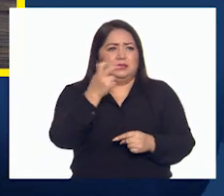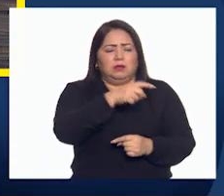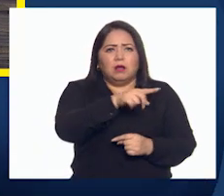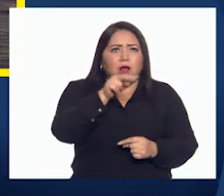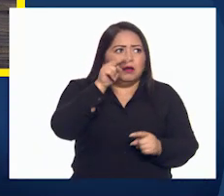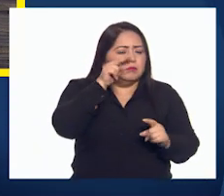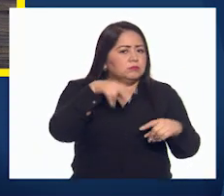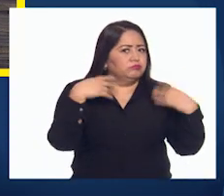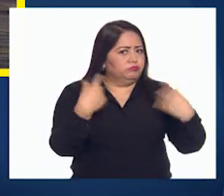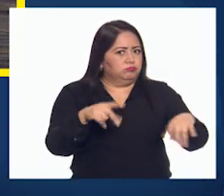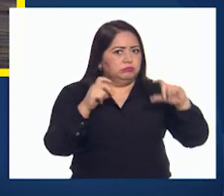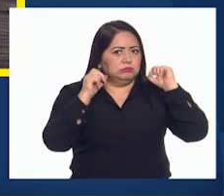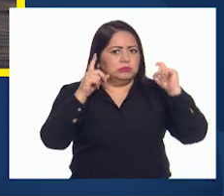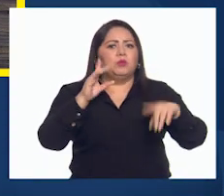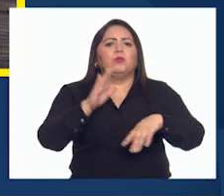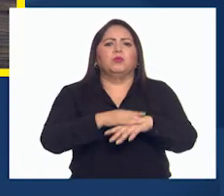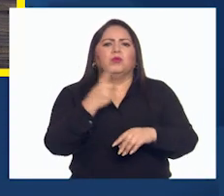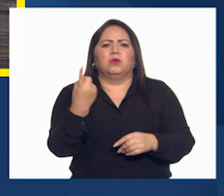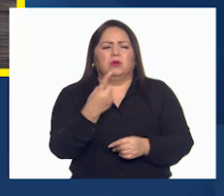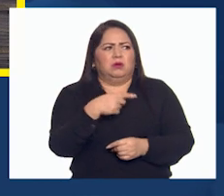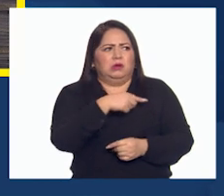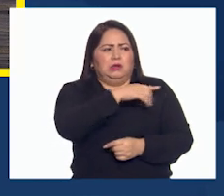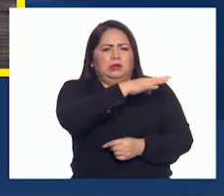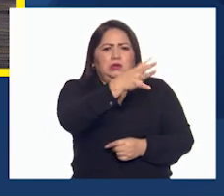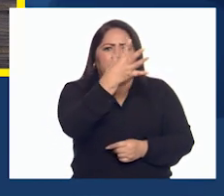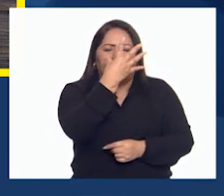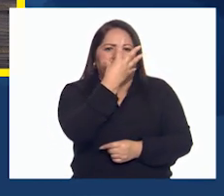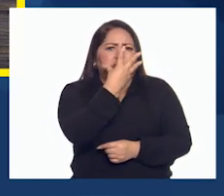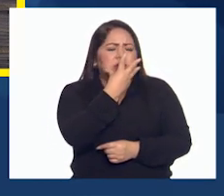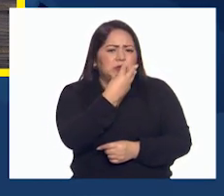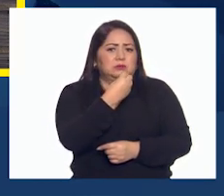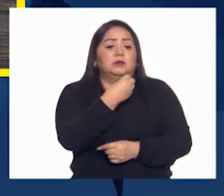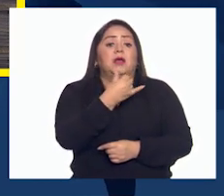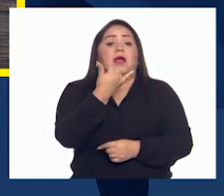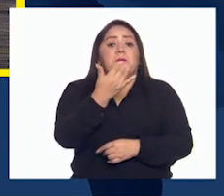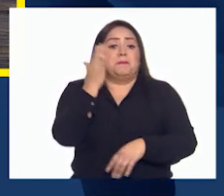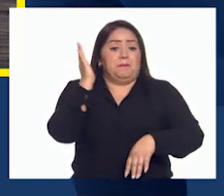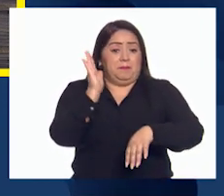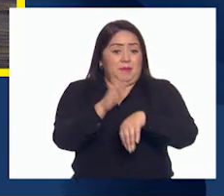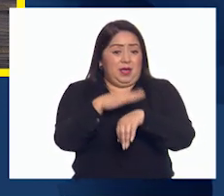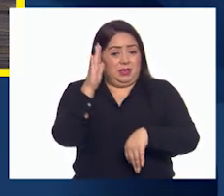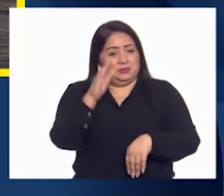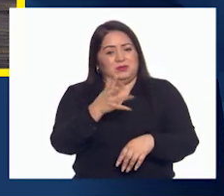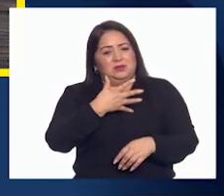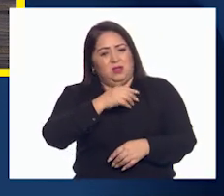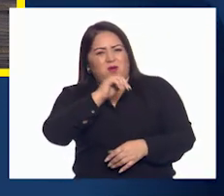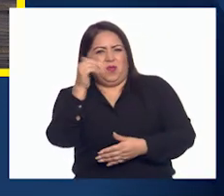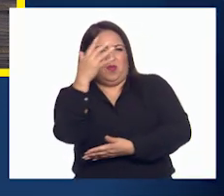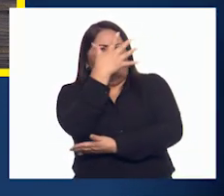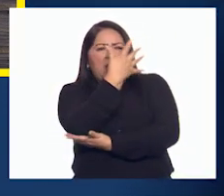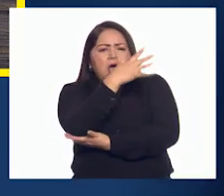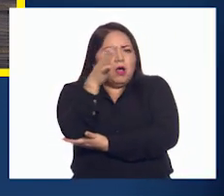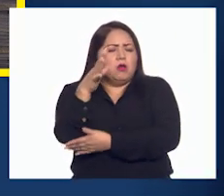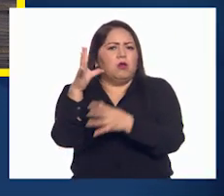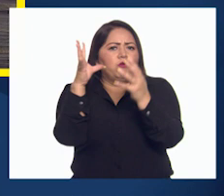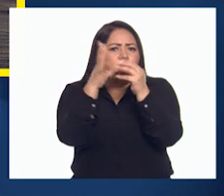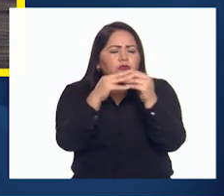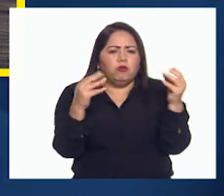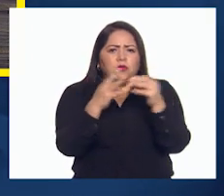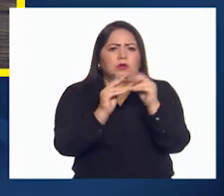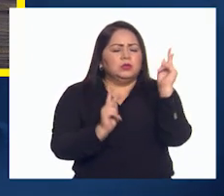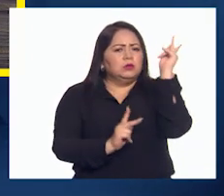admiración verlas, por la deformidad hermosa de ellas, mas así como los otros árboles y frutos y